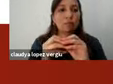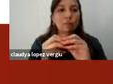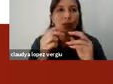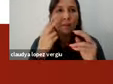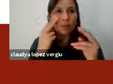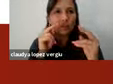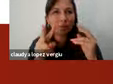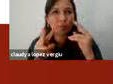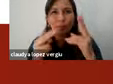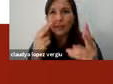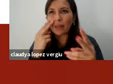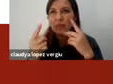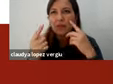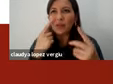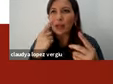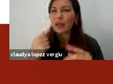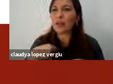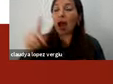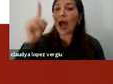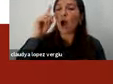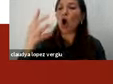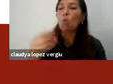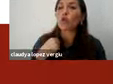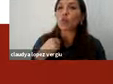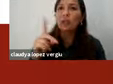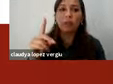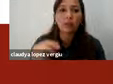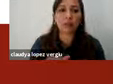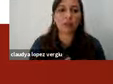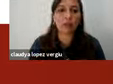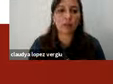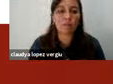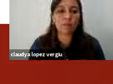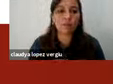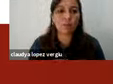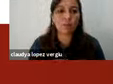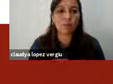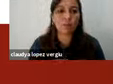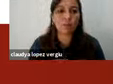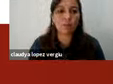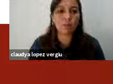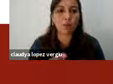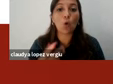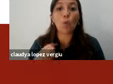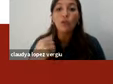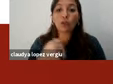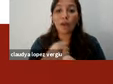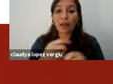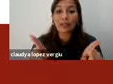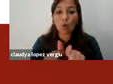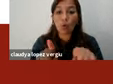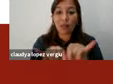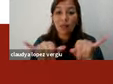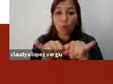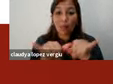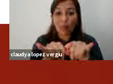ese vínculo, ¿no? y las oportunidades que se abren cuando trabajamos en el tema de igualdad de género y se